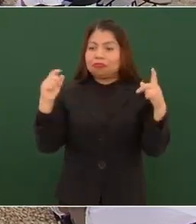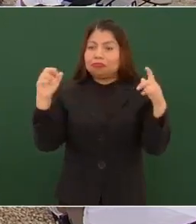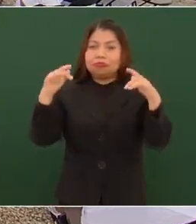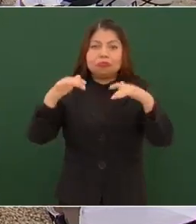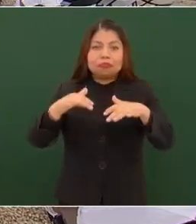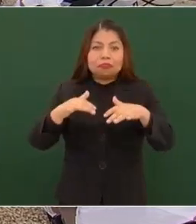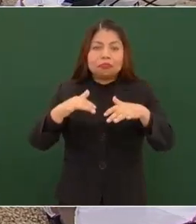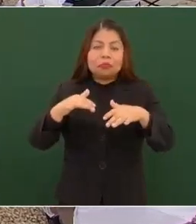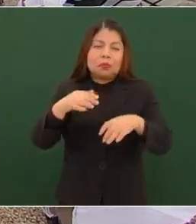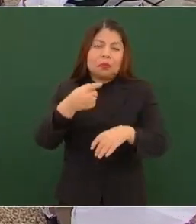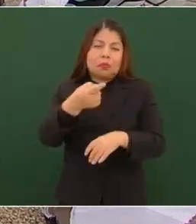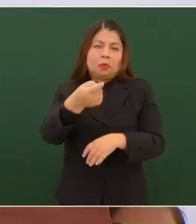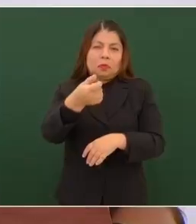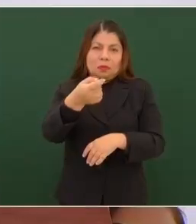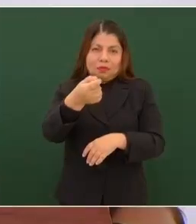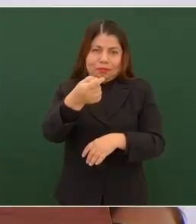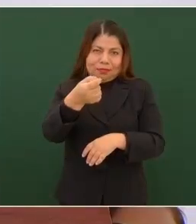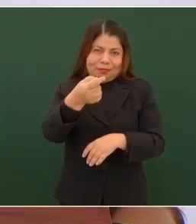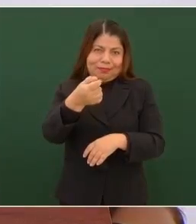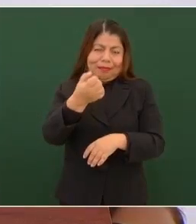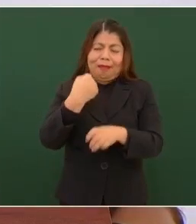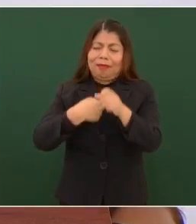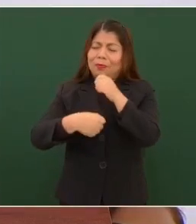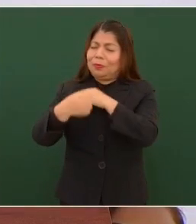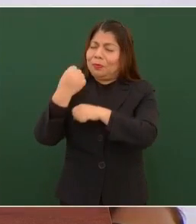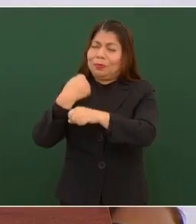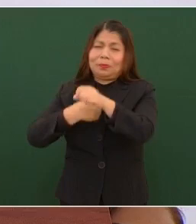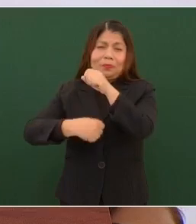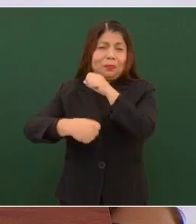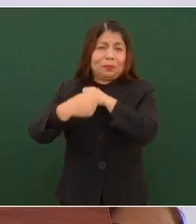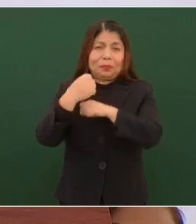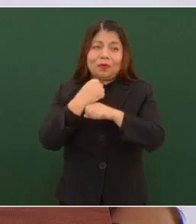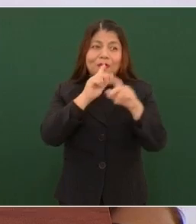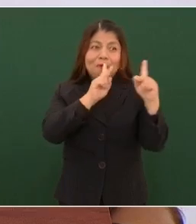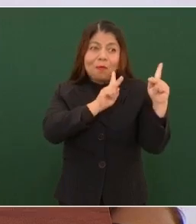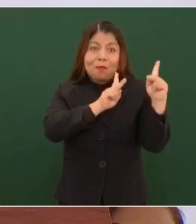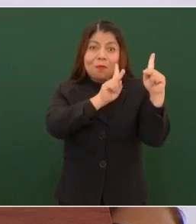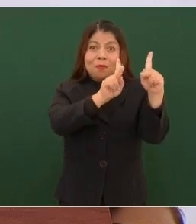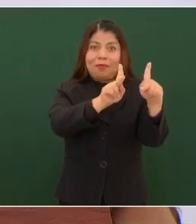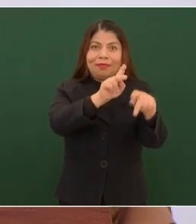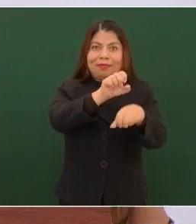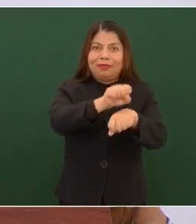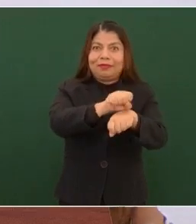porque ese tren del sureste fue el que comunicó